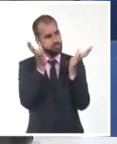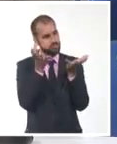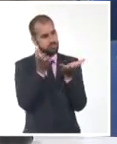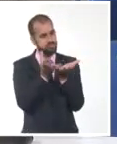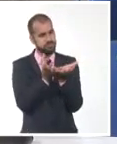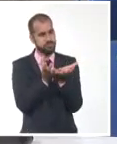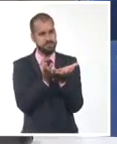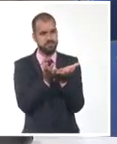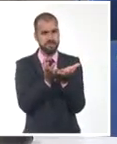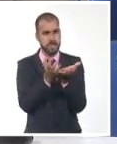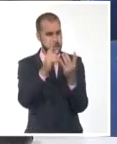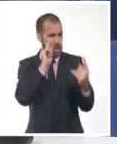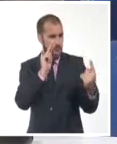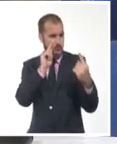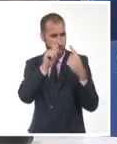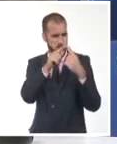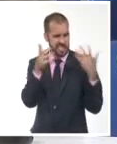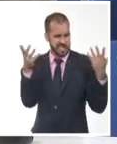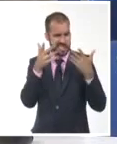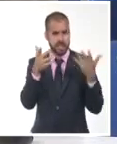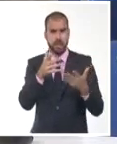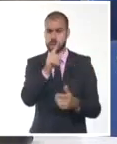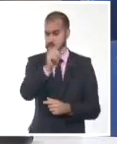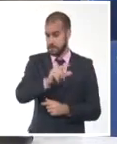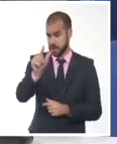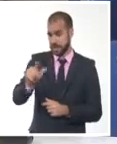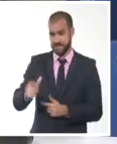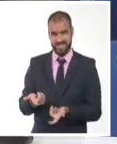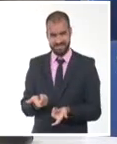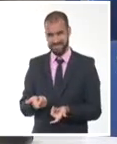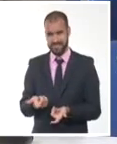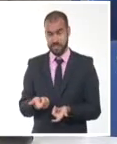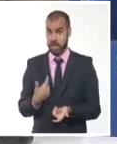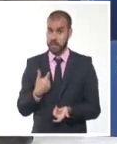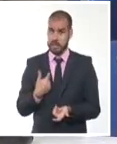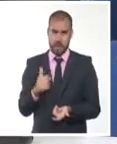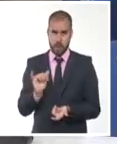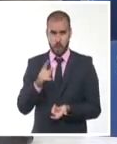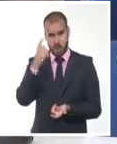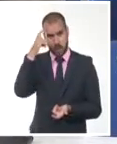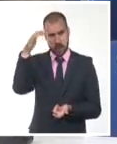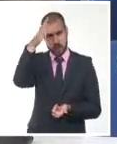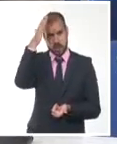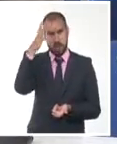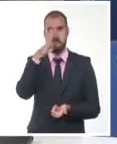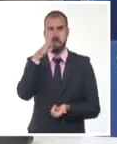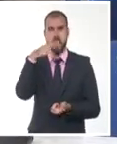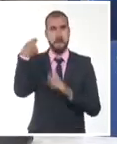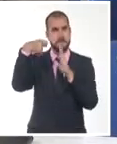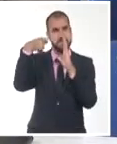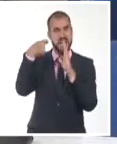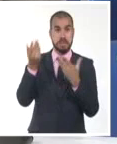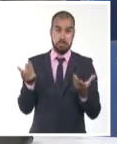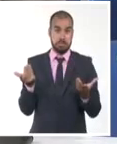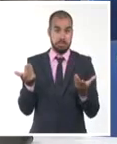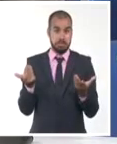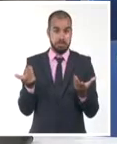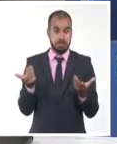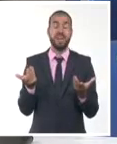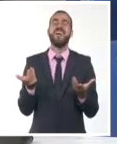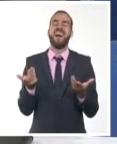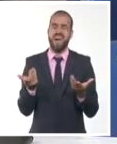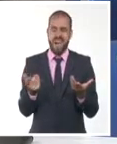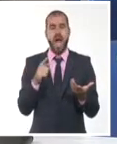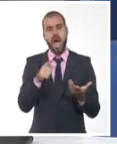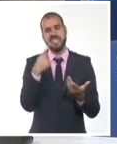el centro sea el hombre y no el capital. Casi les estoy pidiendo que se imaginen una película de ciencia ficción, pero estas serían